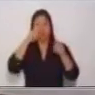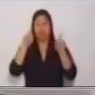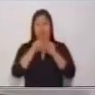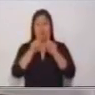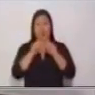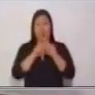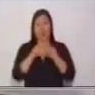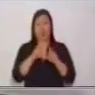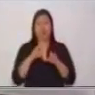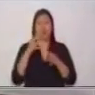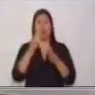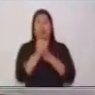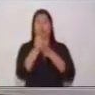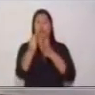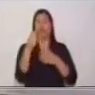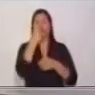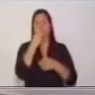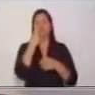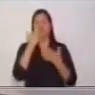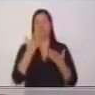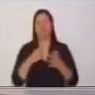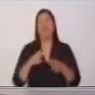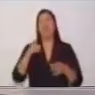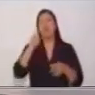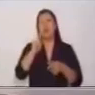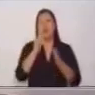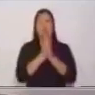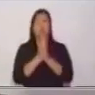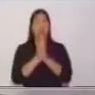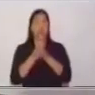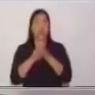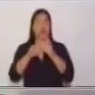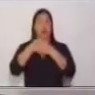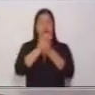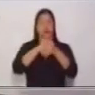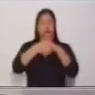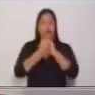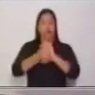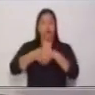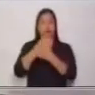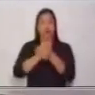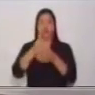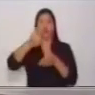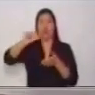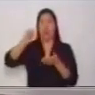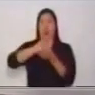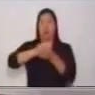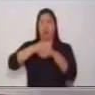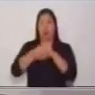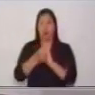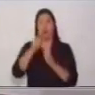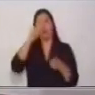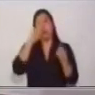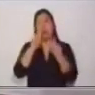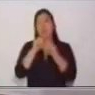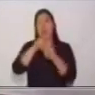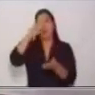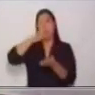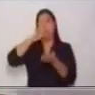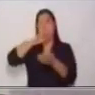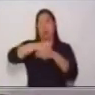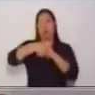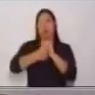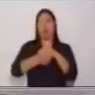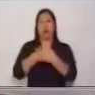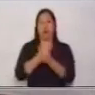recuerdo que laves constantemente tus manos con agua o jabón y si no hubiere agua, también puedes utilizar gel